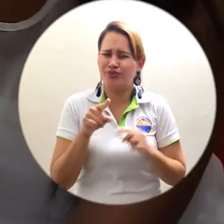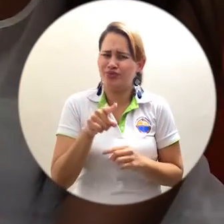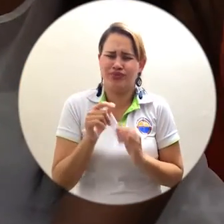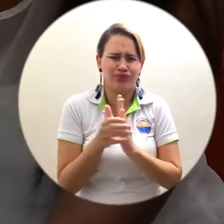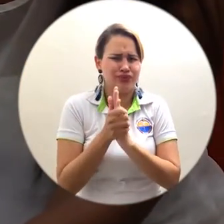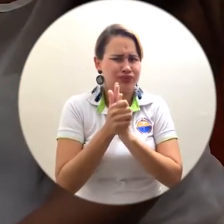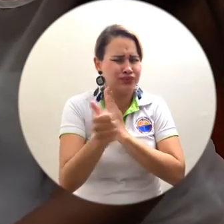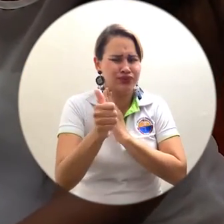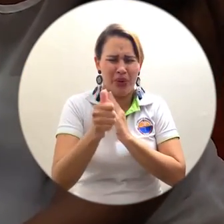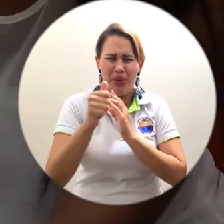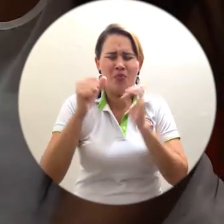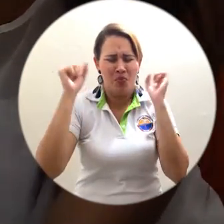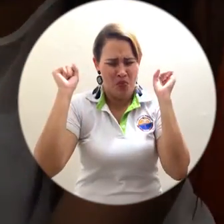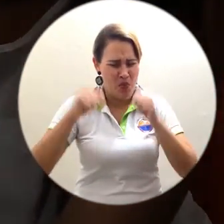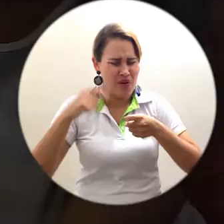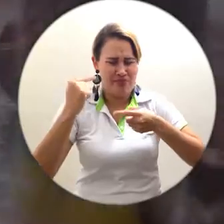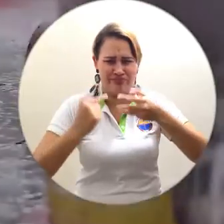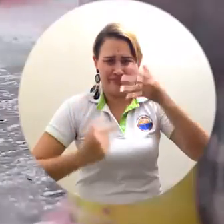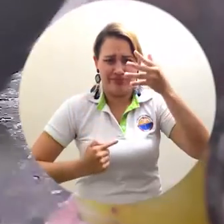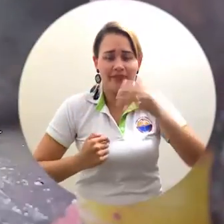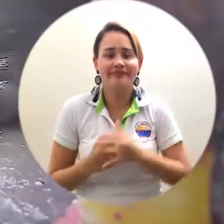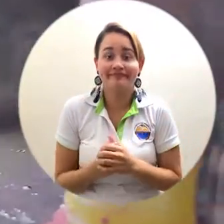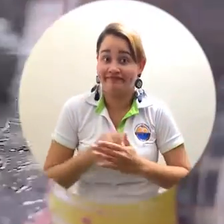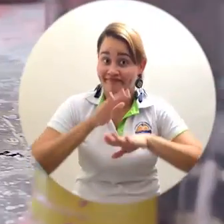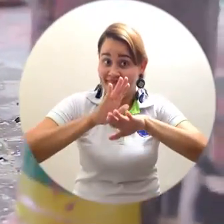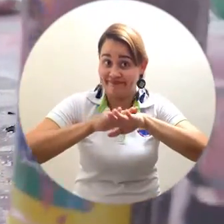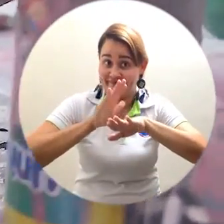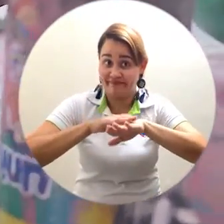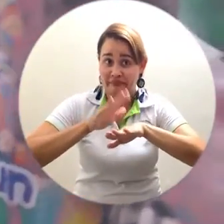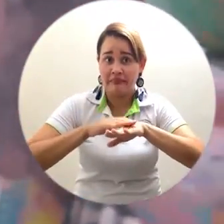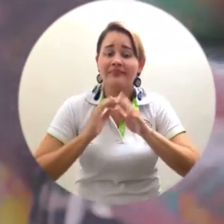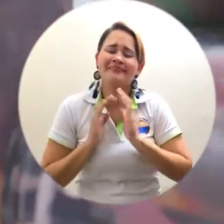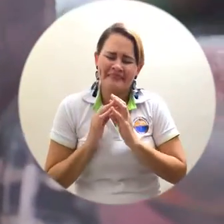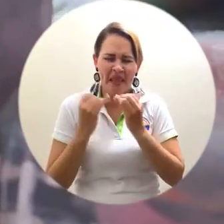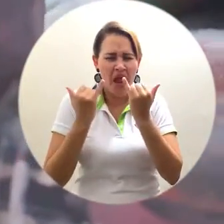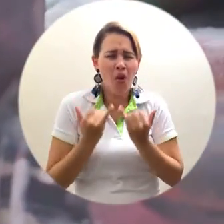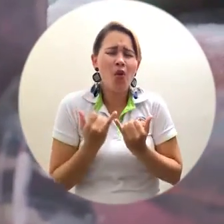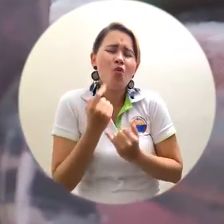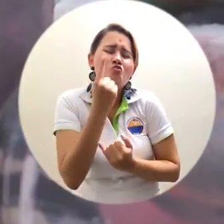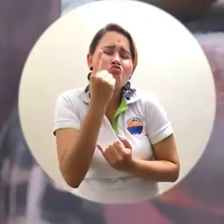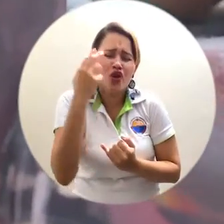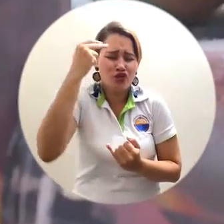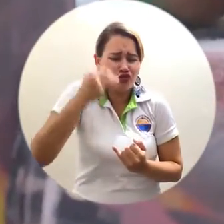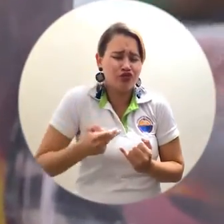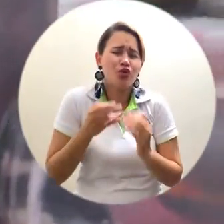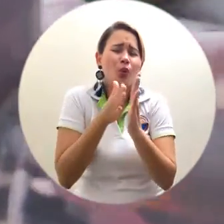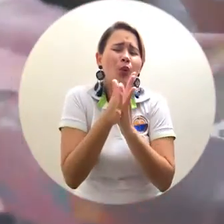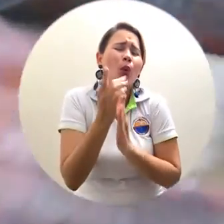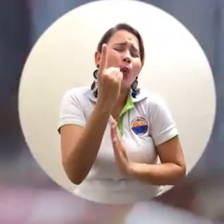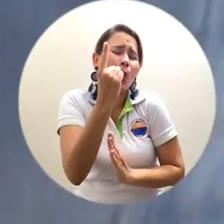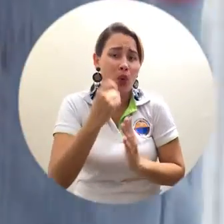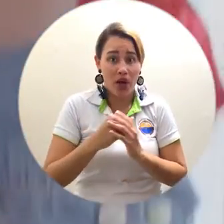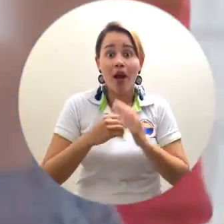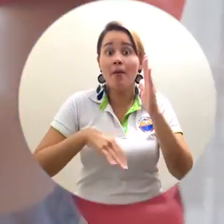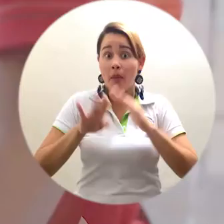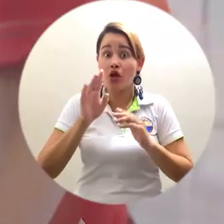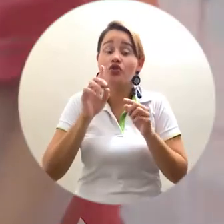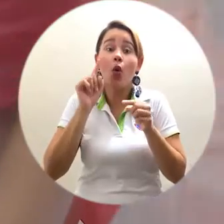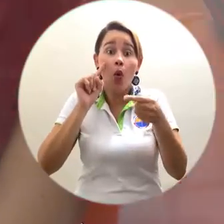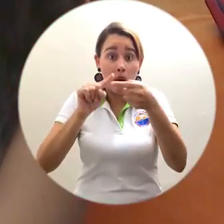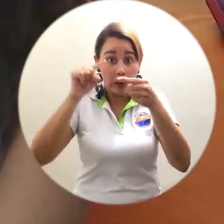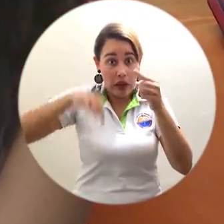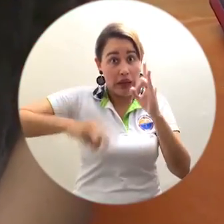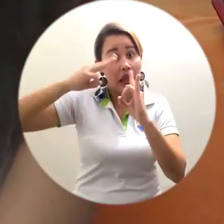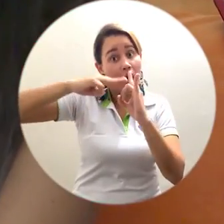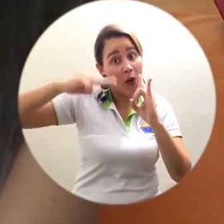terminan desarrollando múltiples capacidades. Cabe mencionar que esta es solo una de todas las historias inspiradoras que se gestan en el proyecto